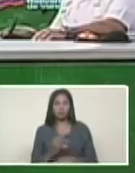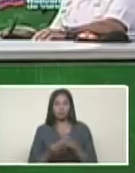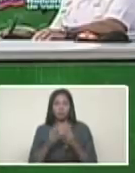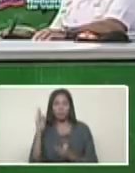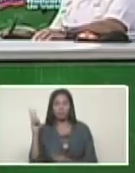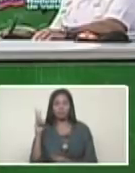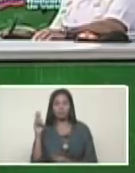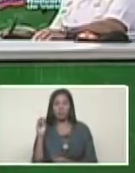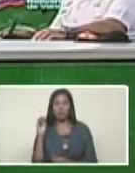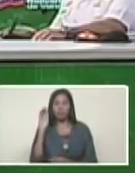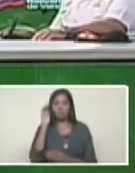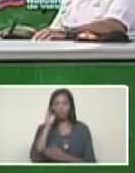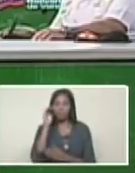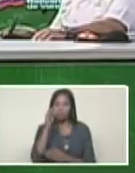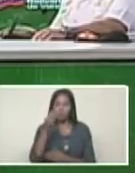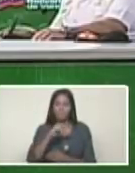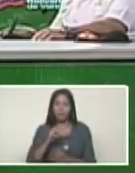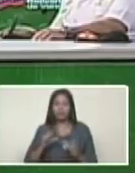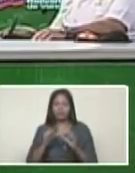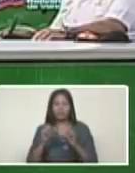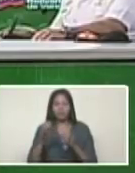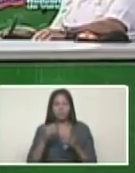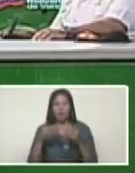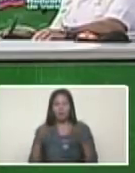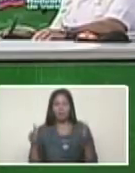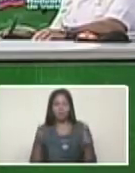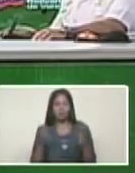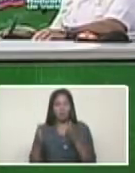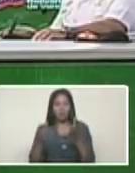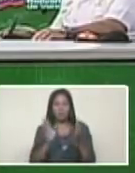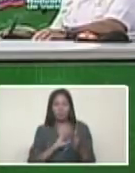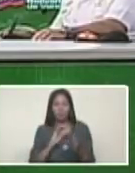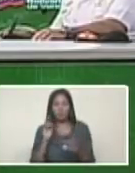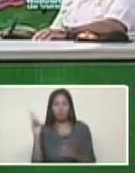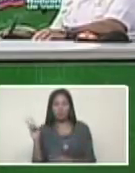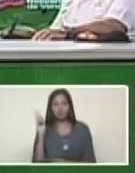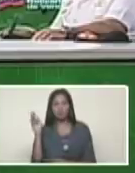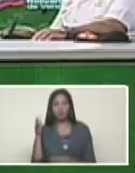futuro. Seguir abriéndole camino a la Venezuela del futuro,